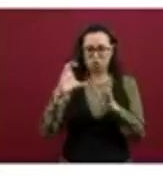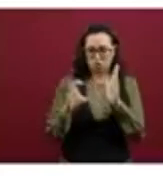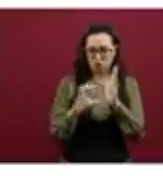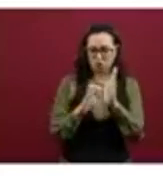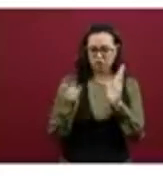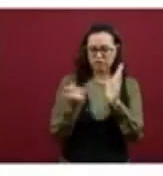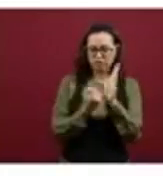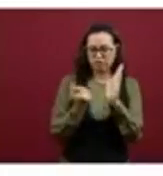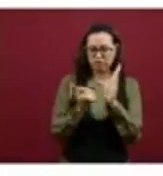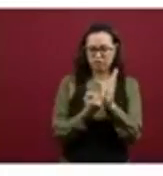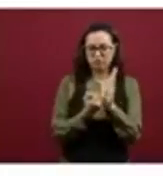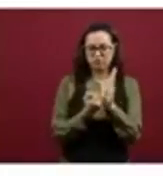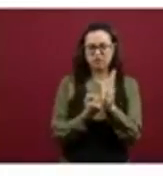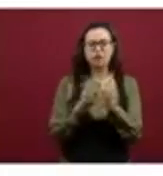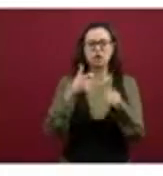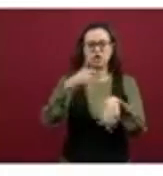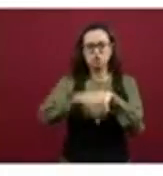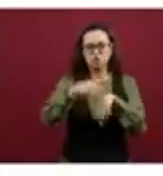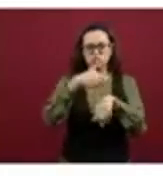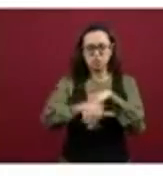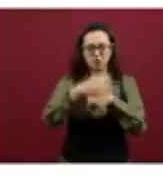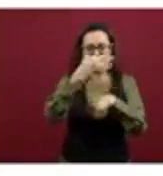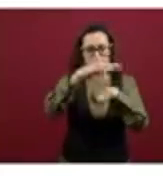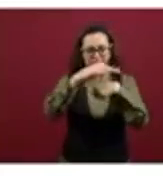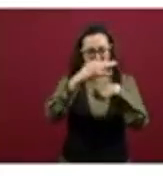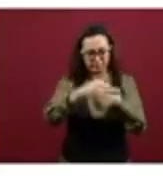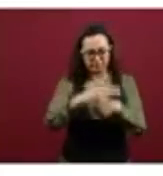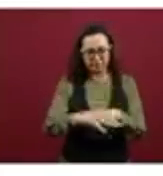dispositivos transitorios del Código Fiscal de la Federación,